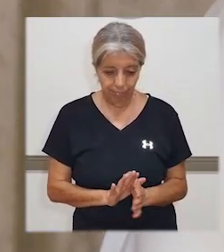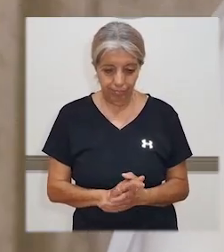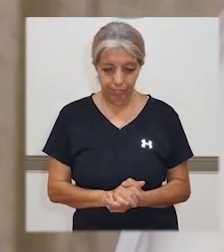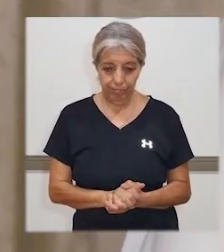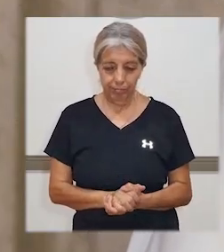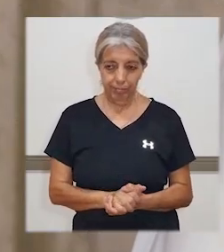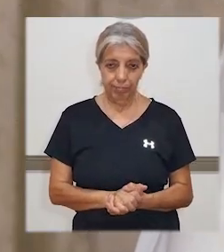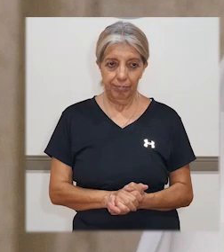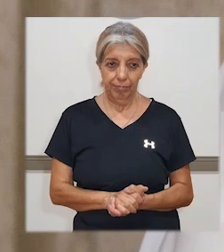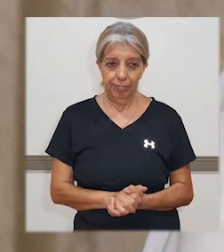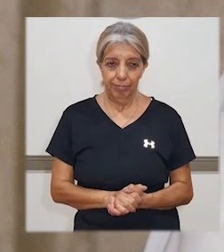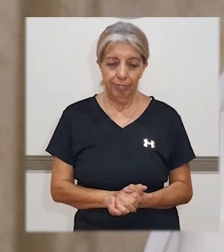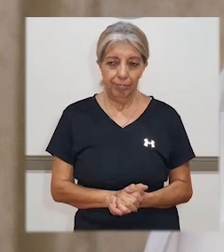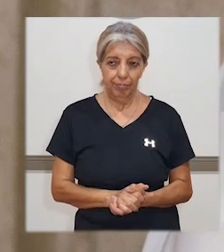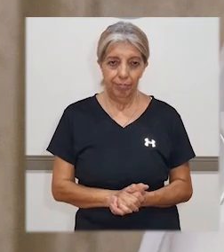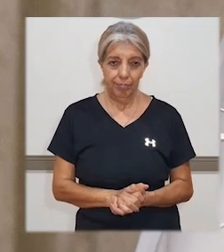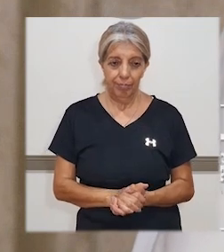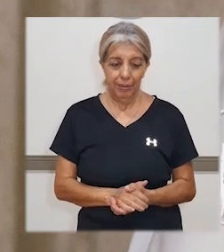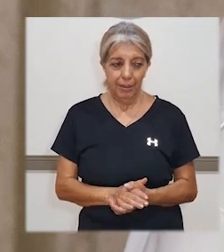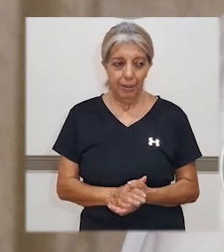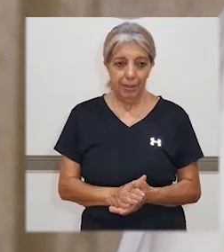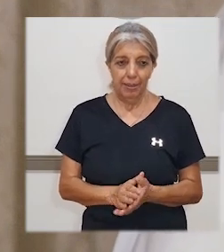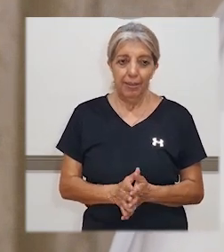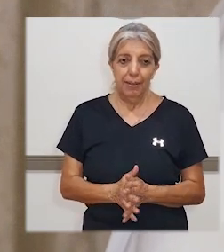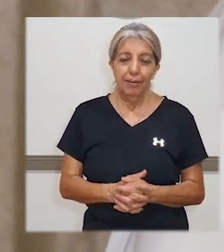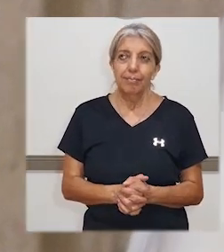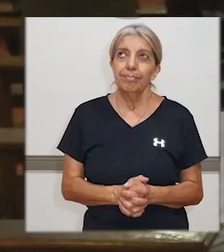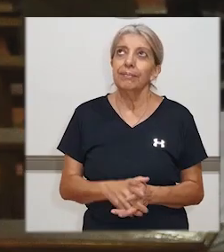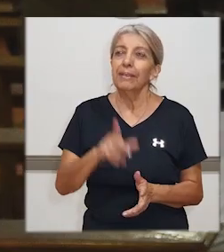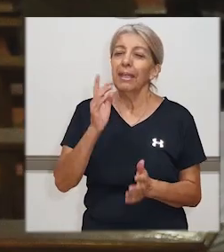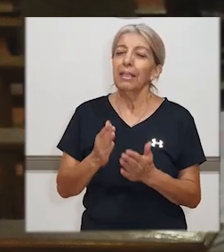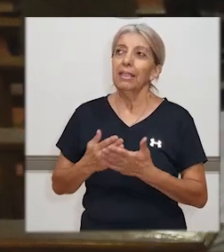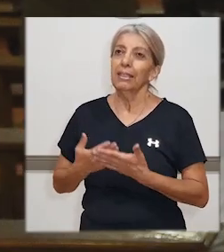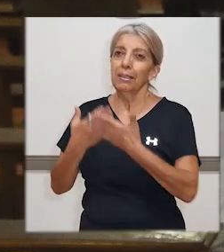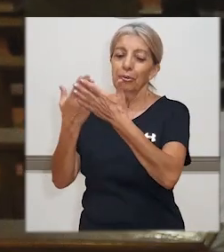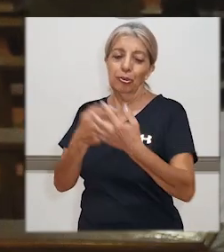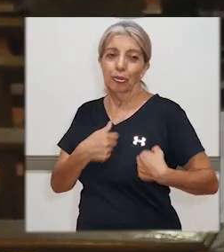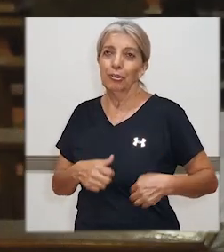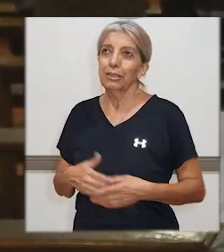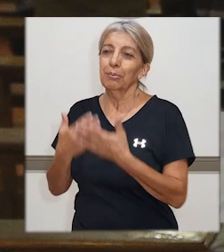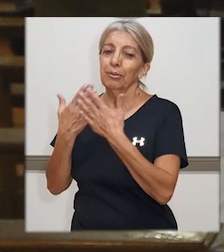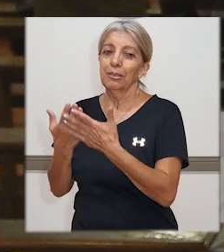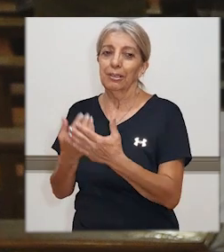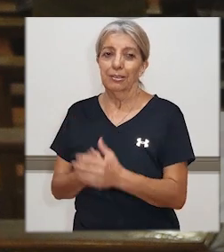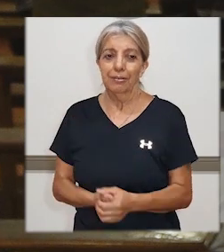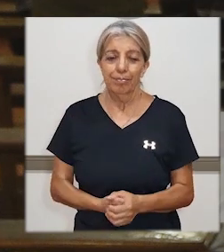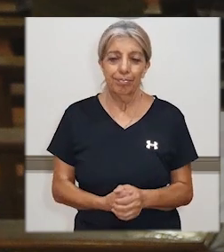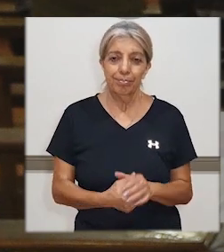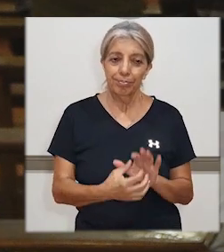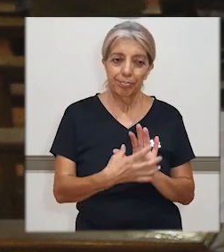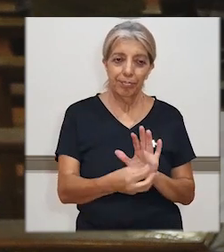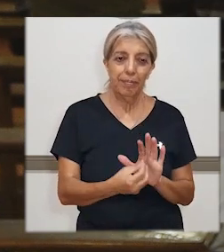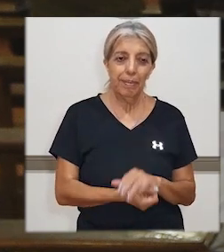nos ama, al buen pastor, le presentamos nuestras intenciones. A cada intención repetimos: buen